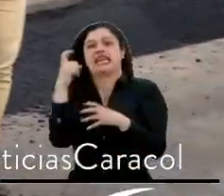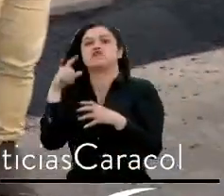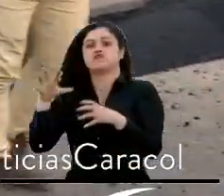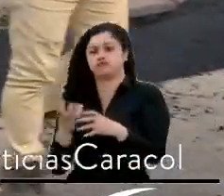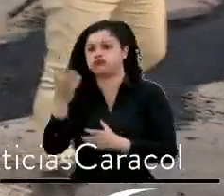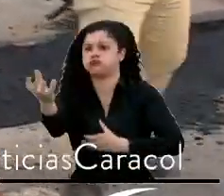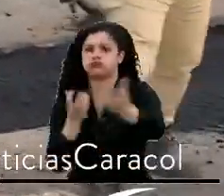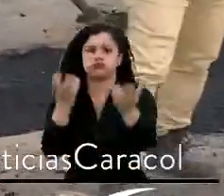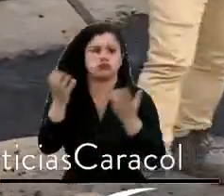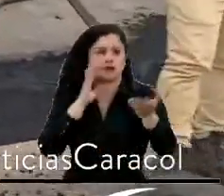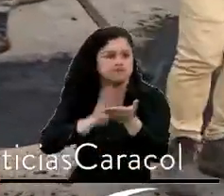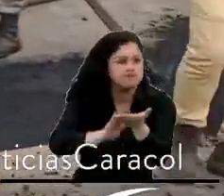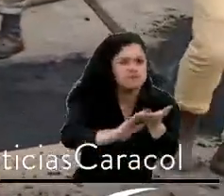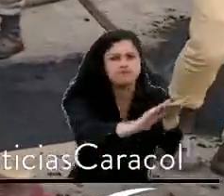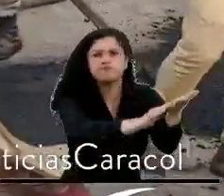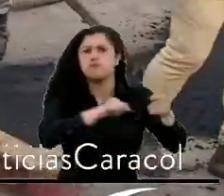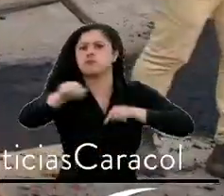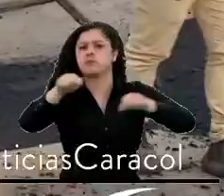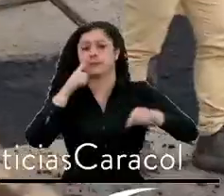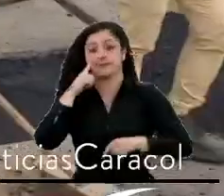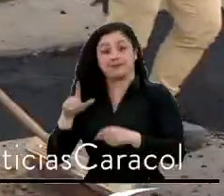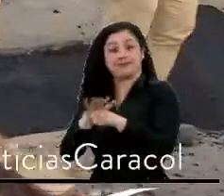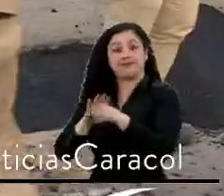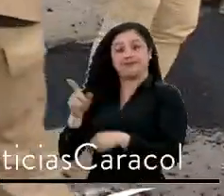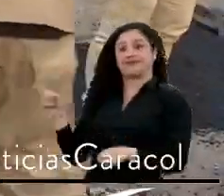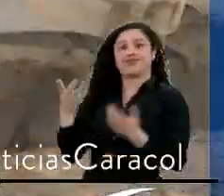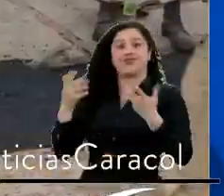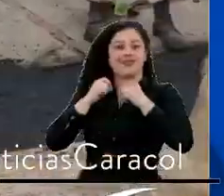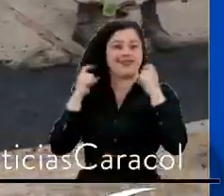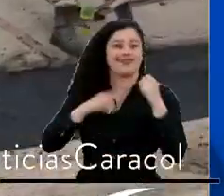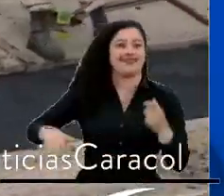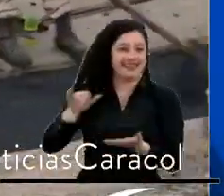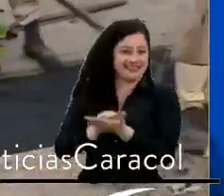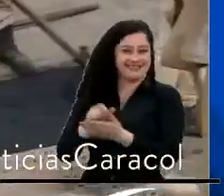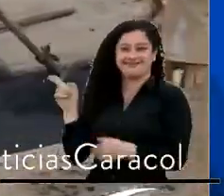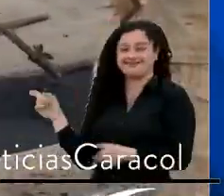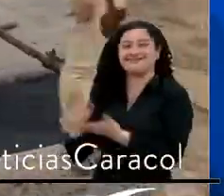locales como esta en la localidad de Engativá. Desde el occidente de Bogotá, Luisa Polo, Noticias Caracol.